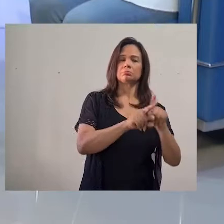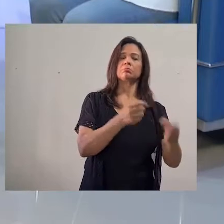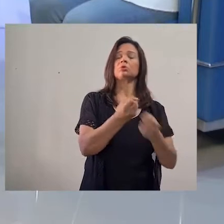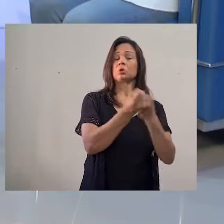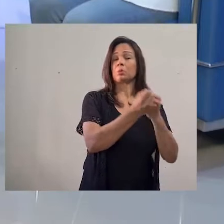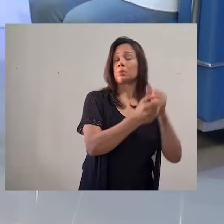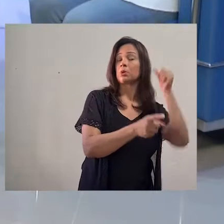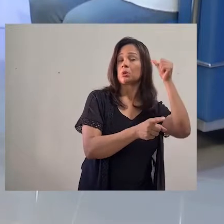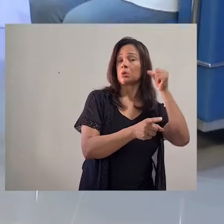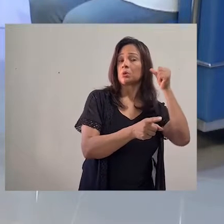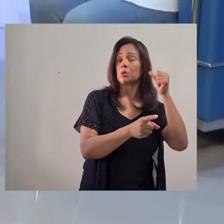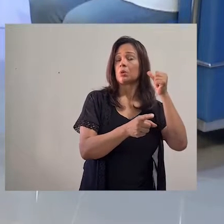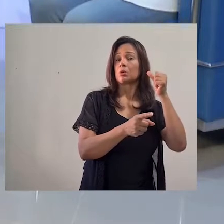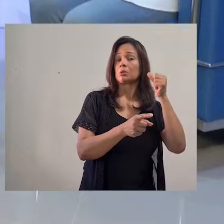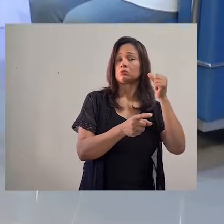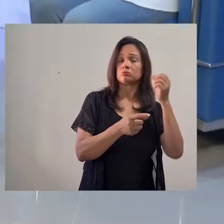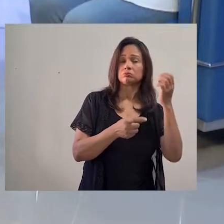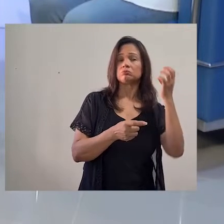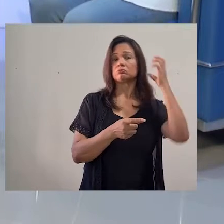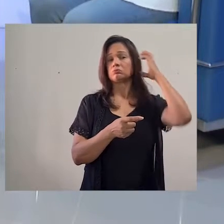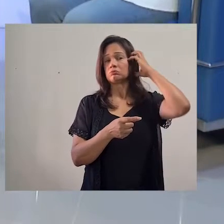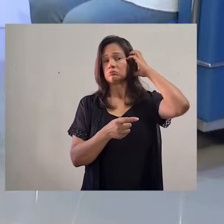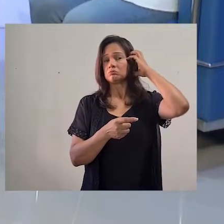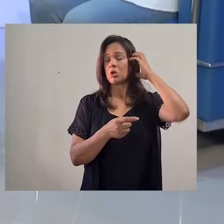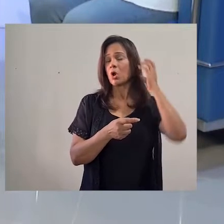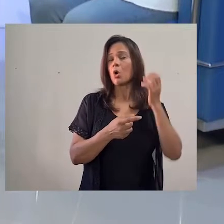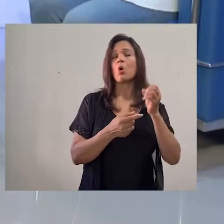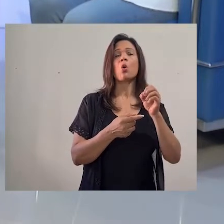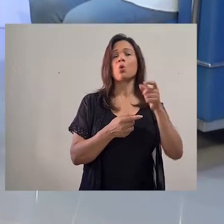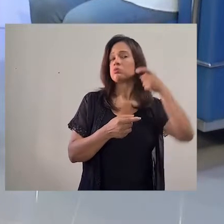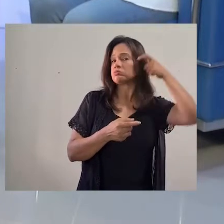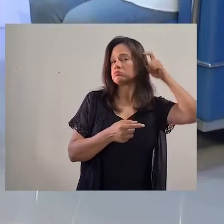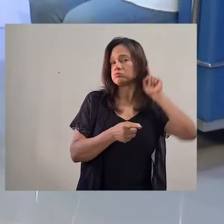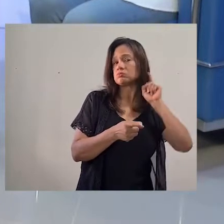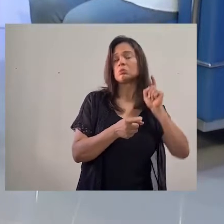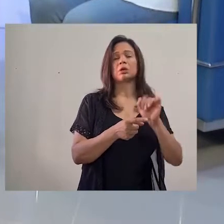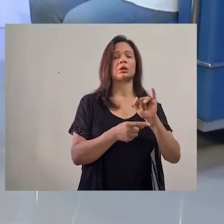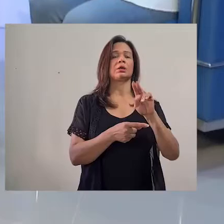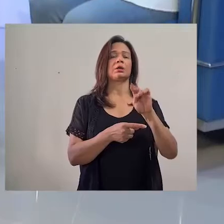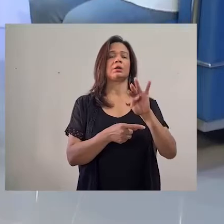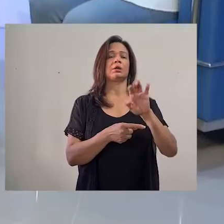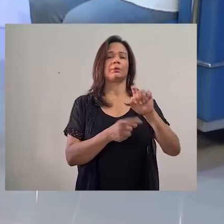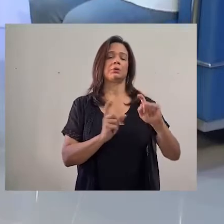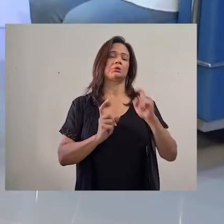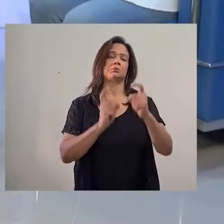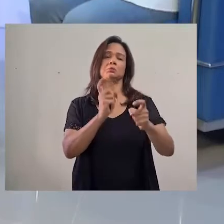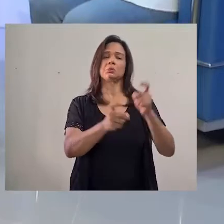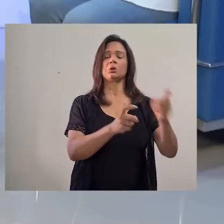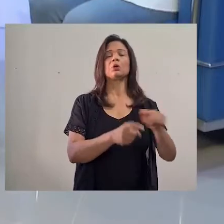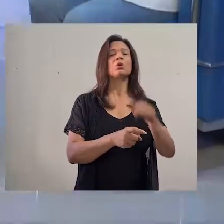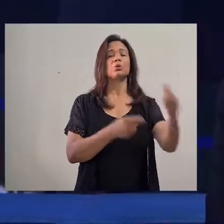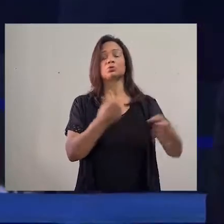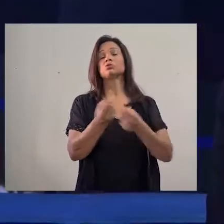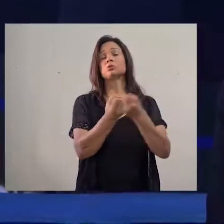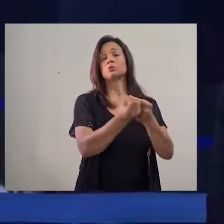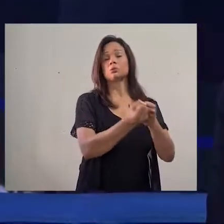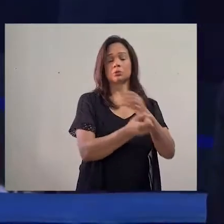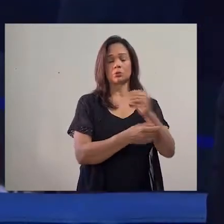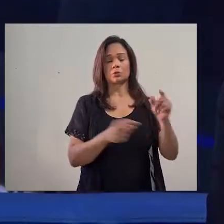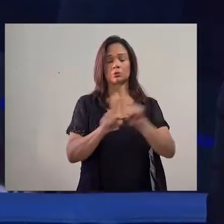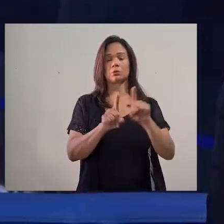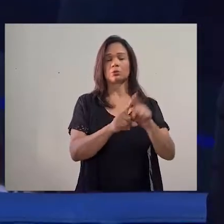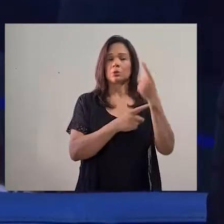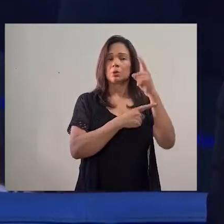refiriendo, como el apoyo auditivo, el audífono, que son carísimos, claro. Y el INAVIE lo proporciona. Otros apoyos